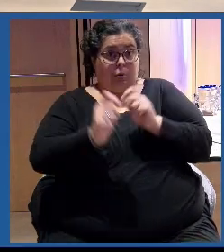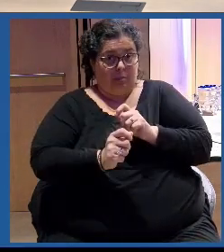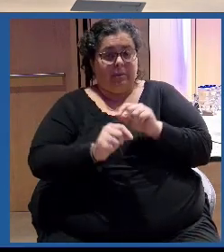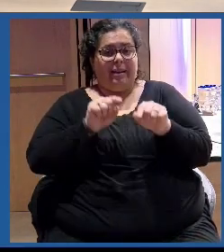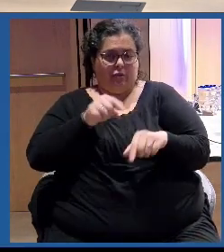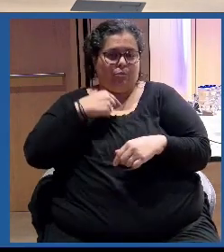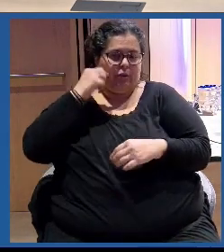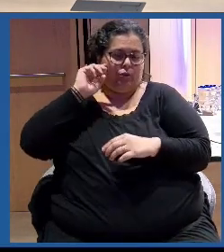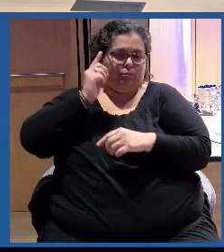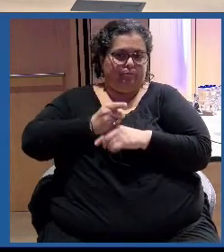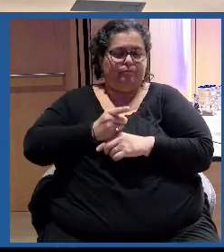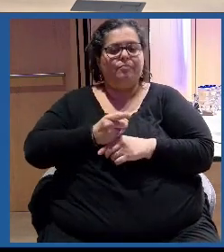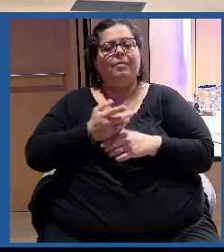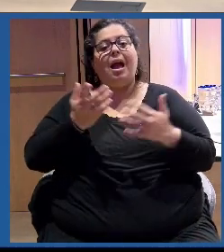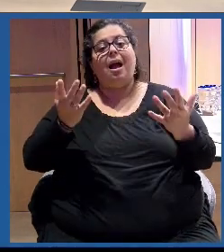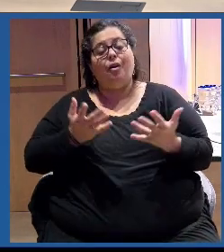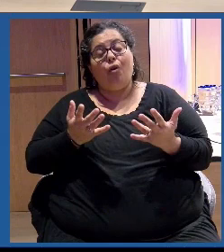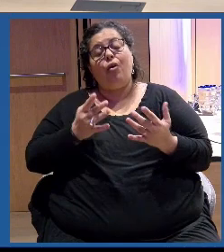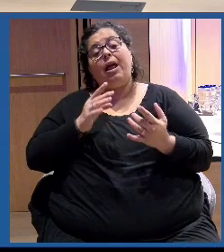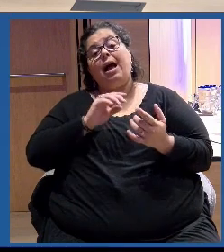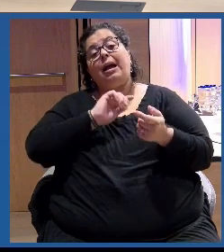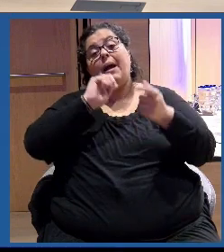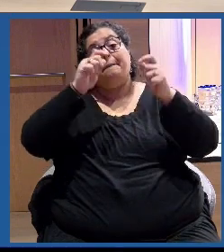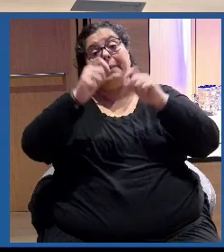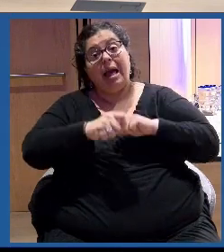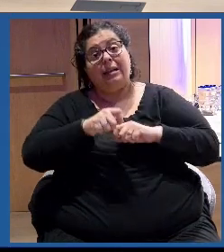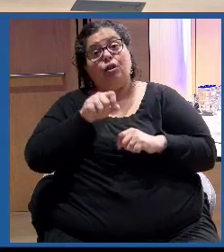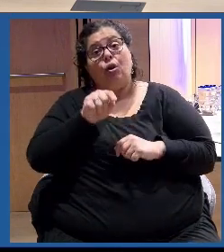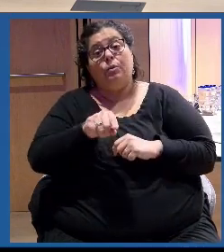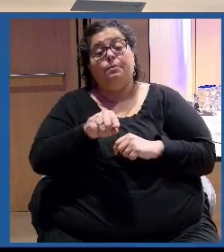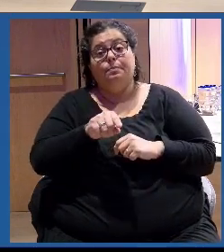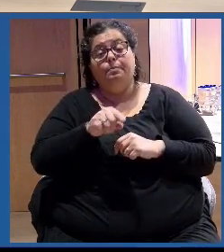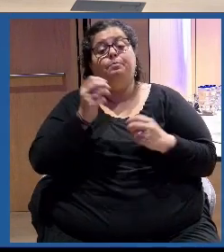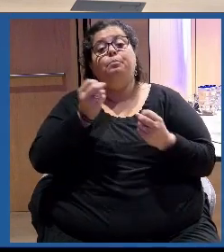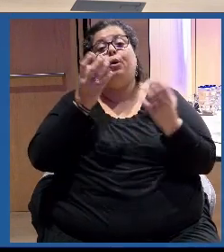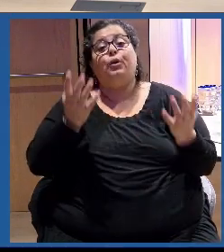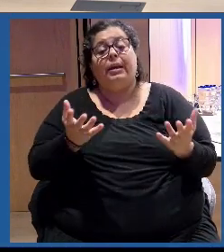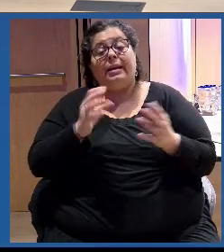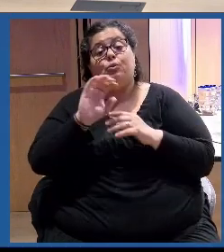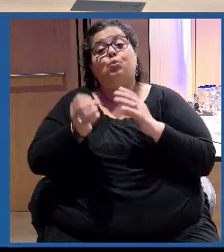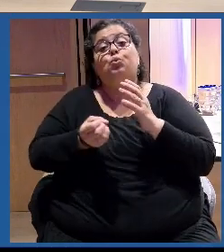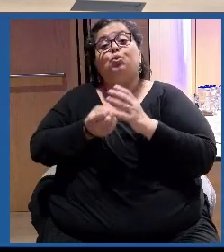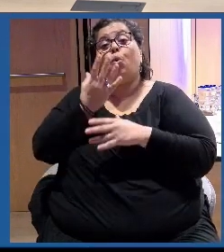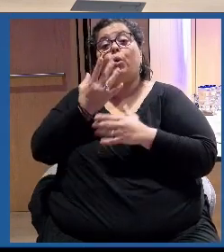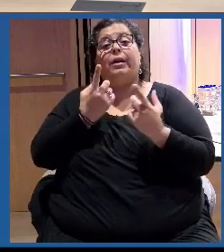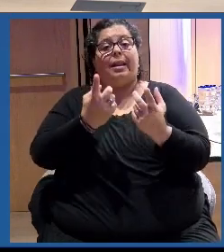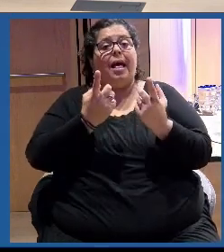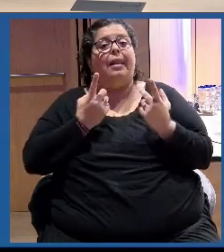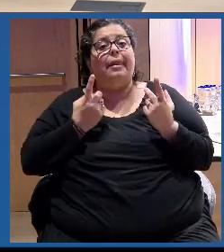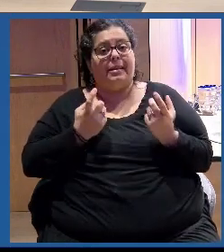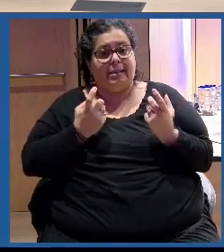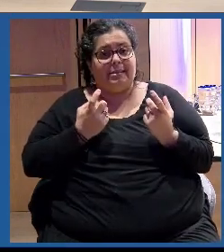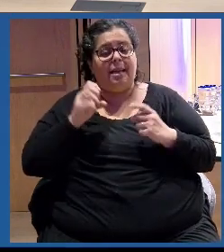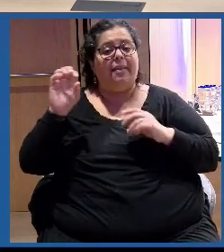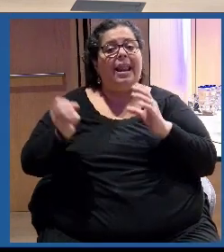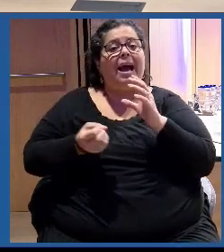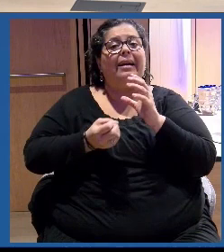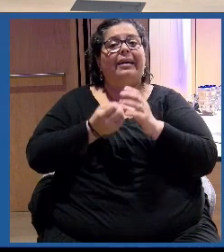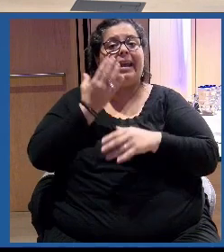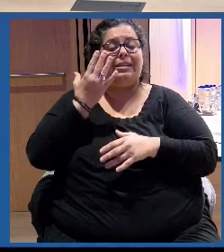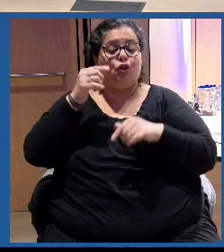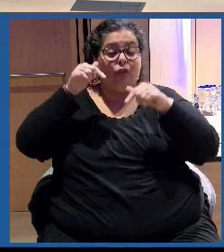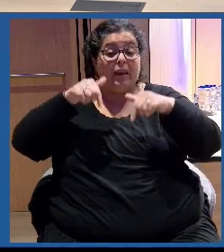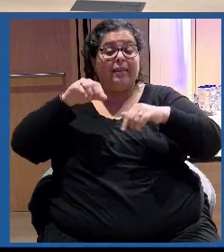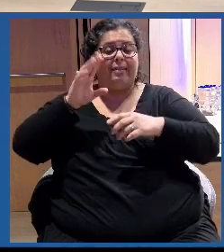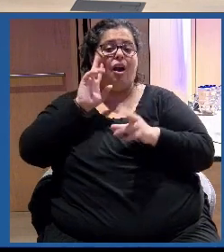Bueno, pasando un poco a por qué surge la necesidad de la creación de este